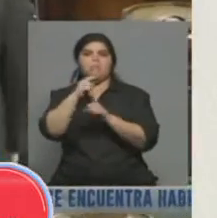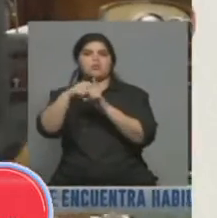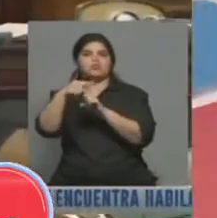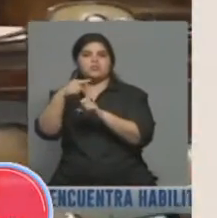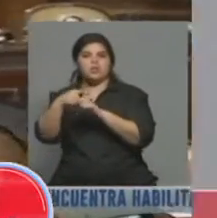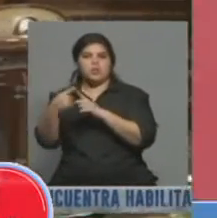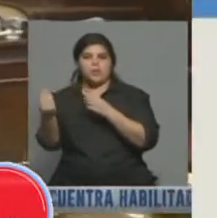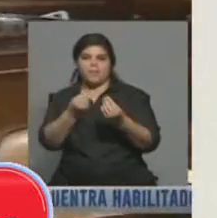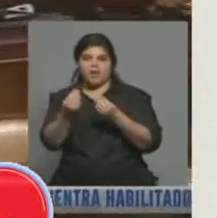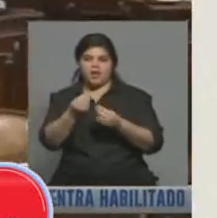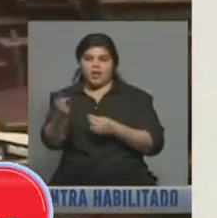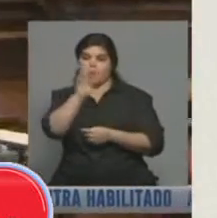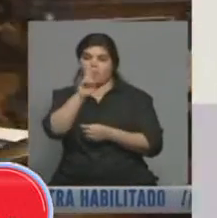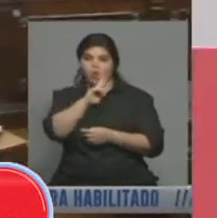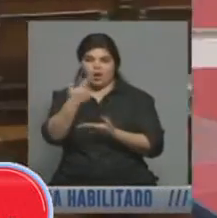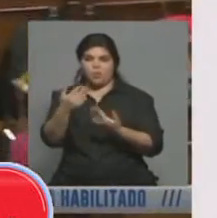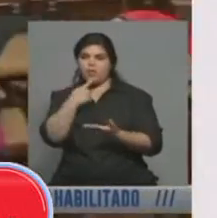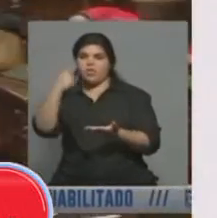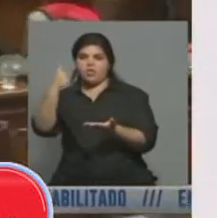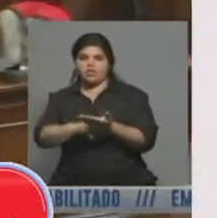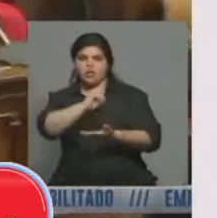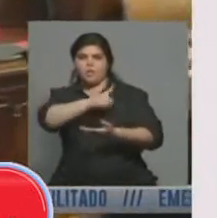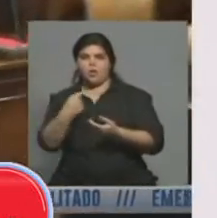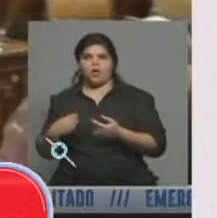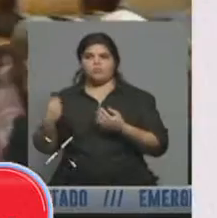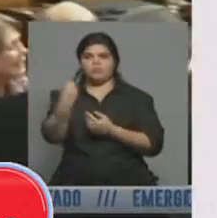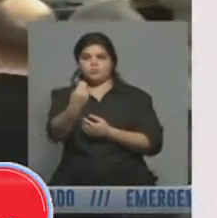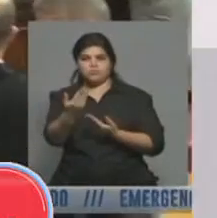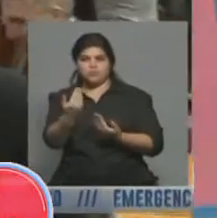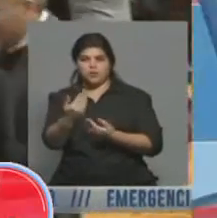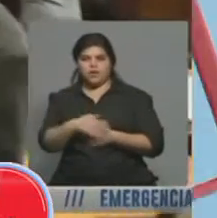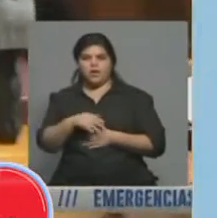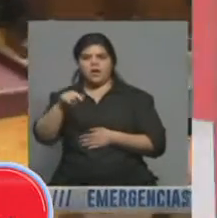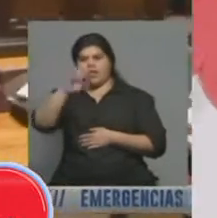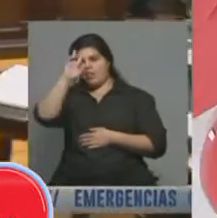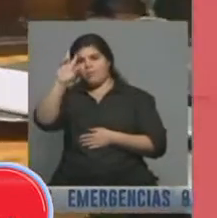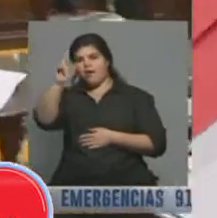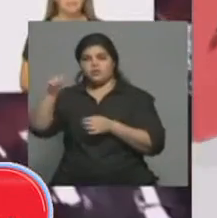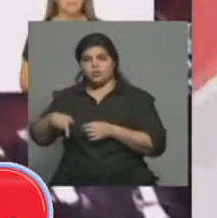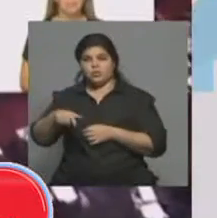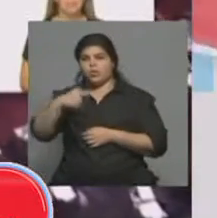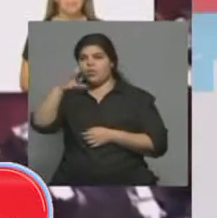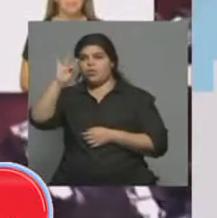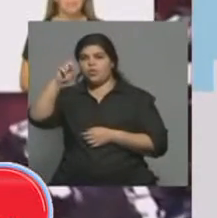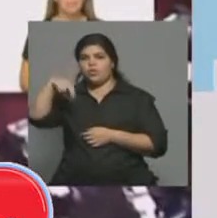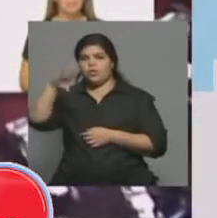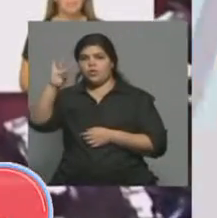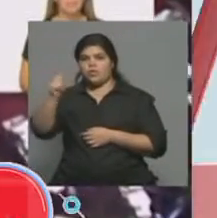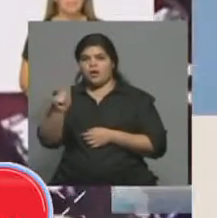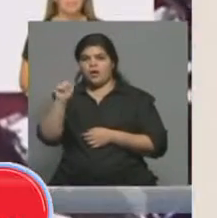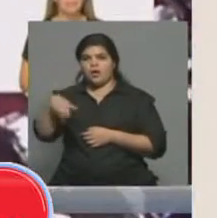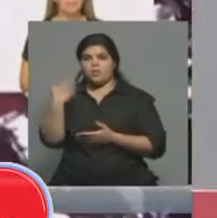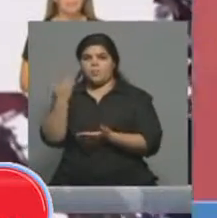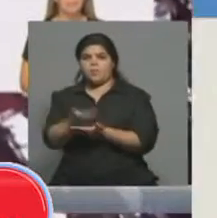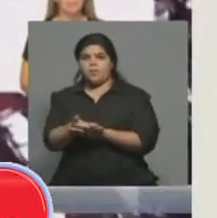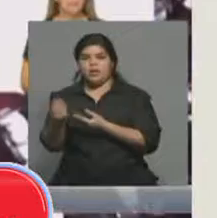el espacio que se merecen en las listas. Bien, Luciana, en este sentido, ¿te parece que este avance se puede dar